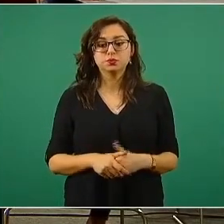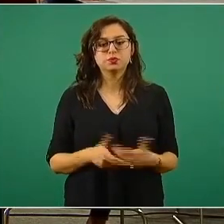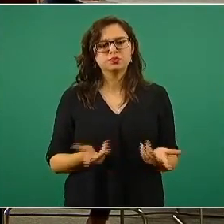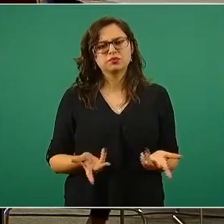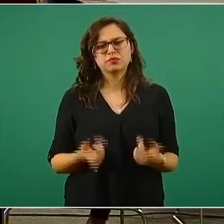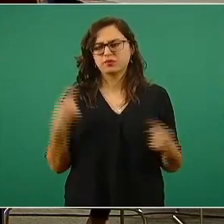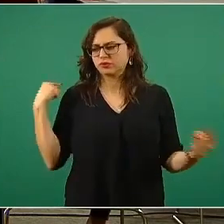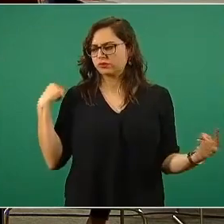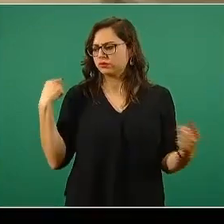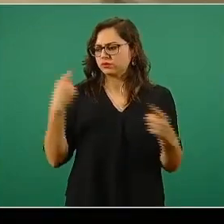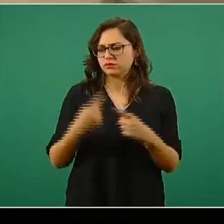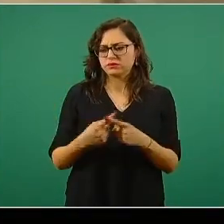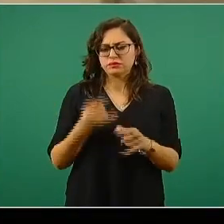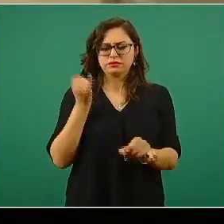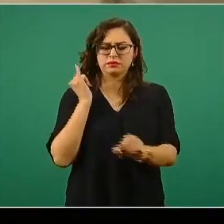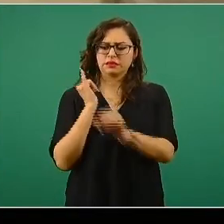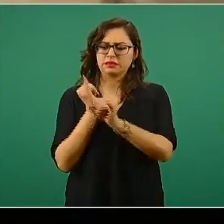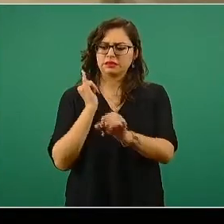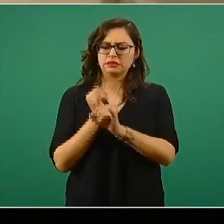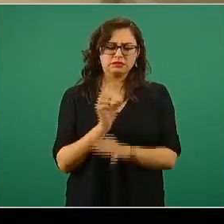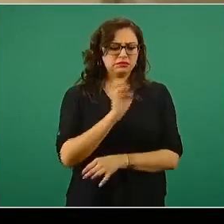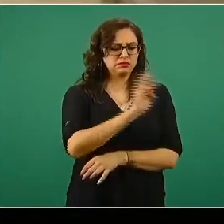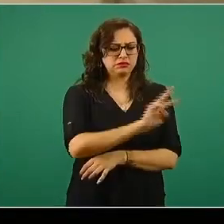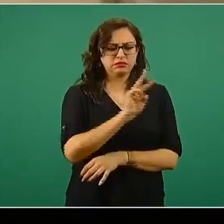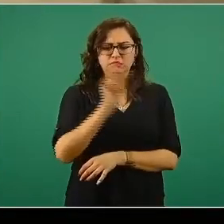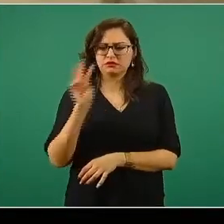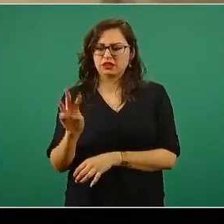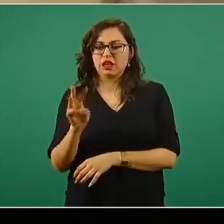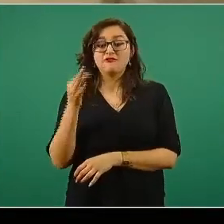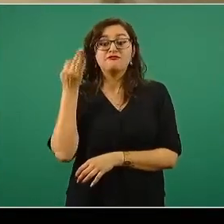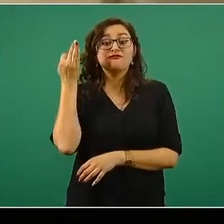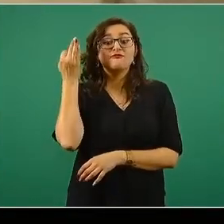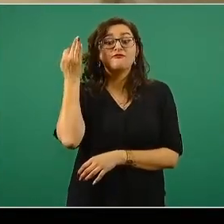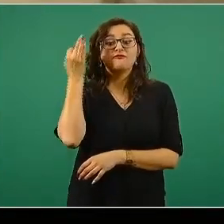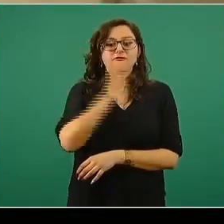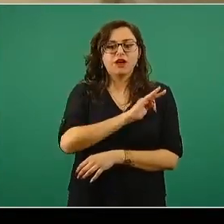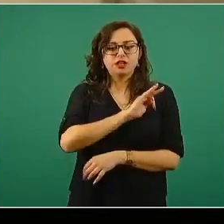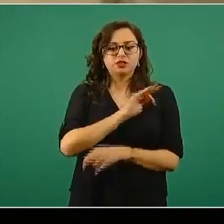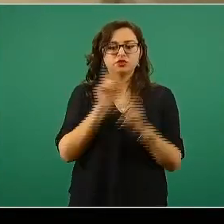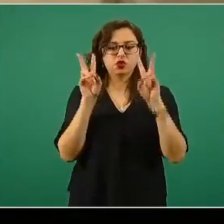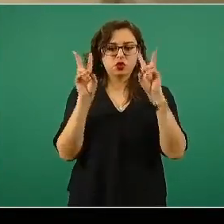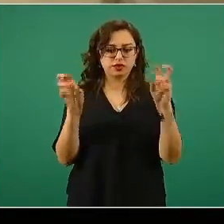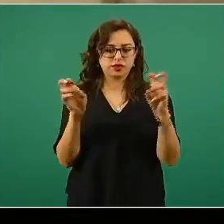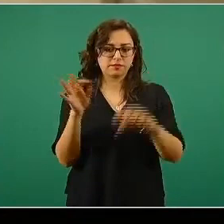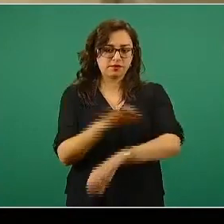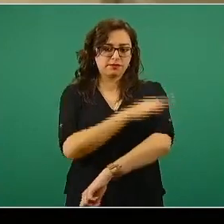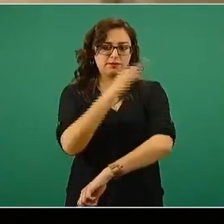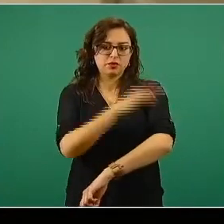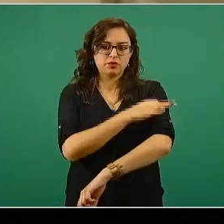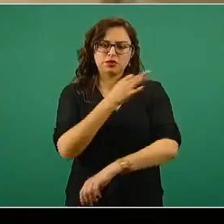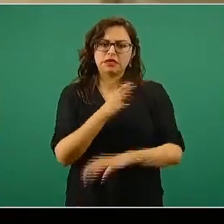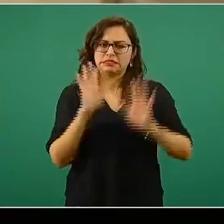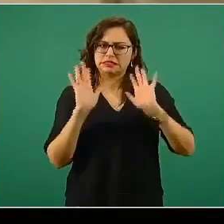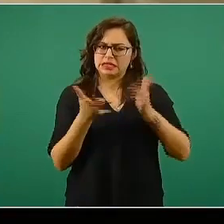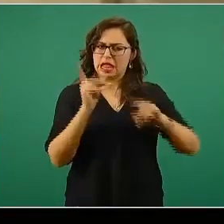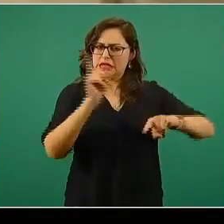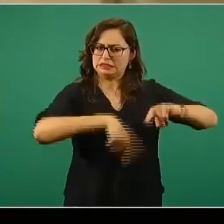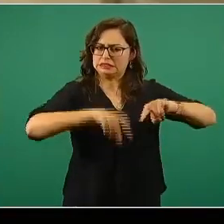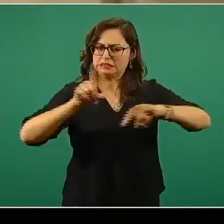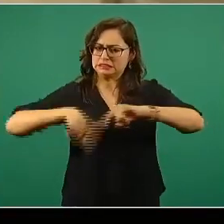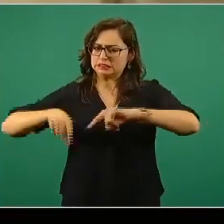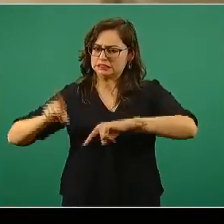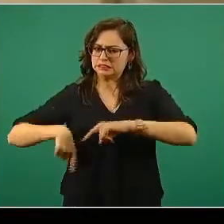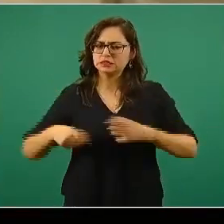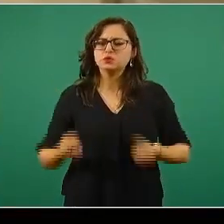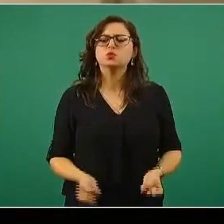fraudulentos se han dado de baja precisamente sobre esta situación de la vacuna de COVID-19, y también si tienen algún